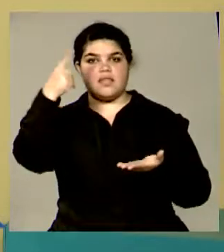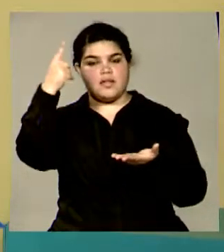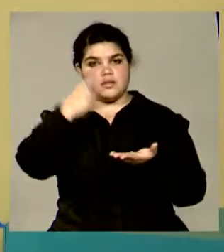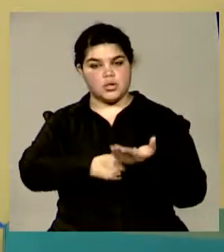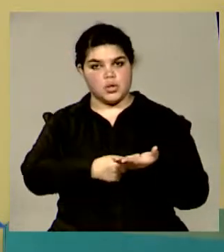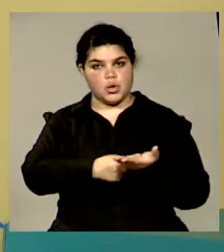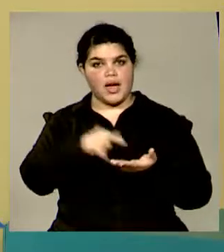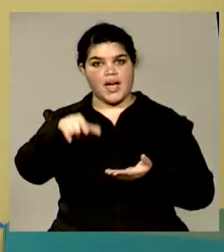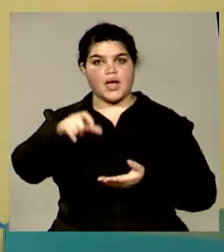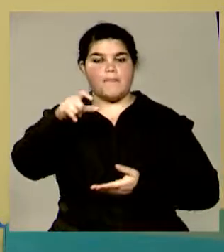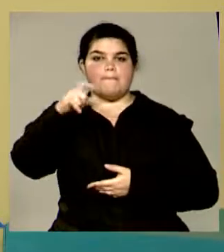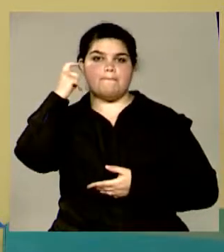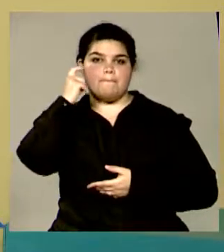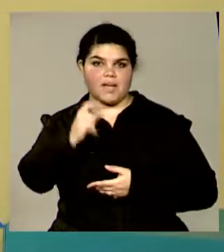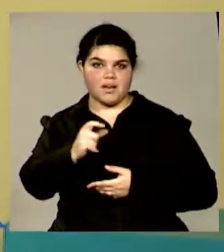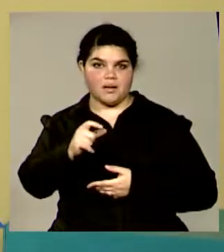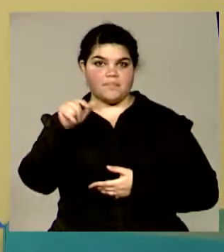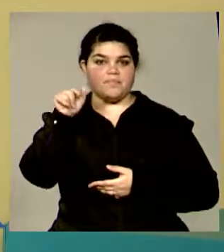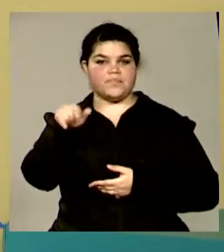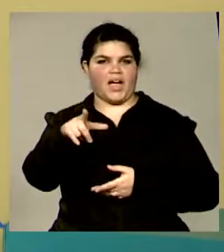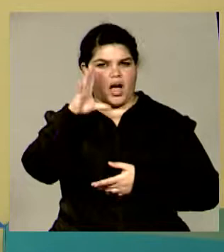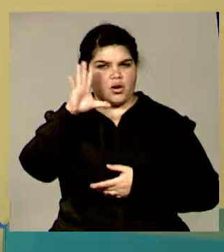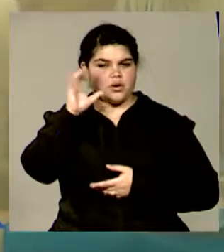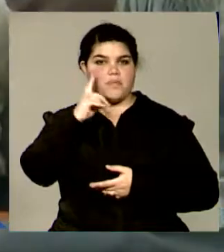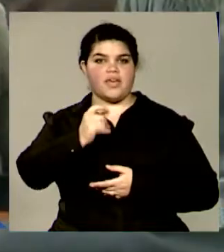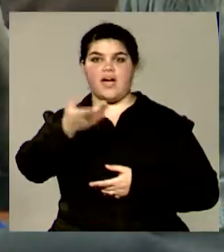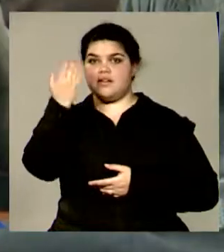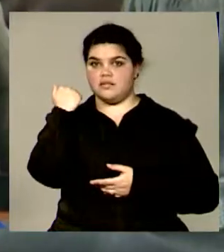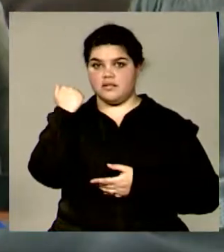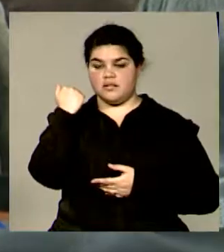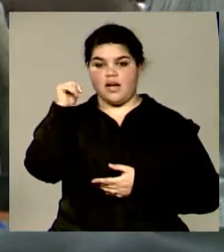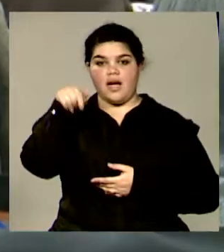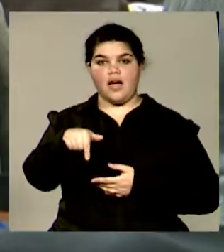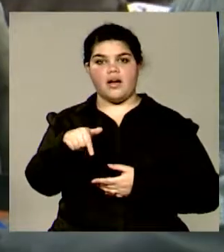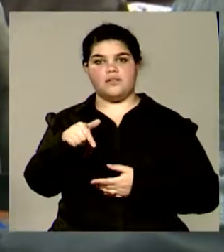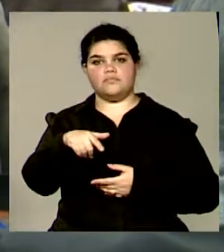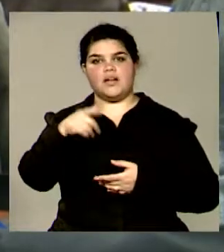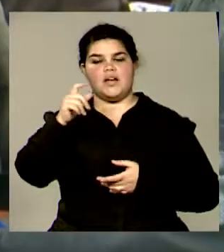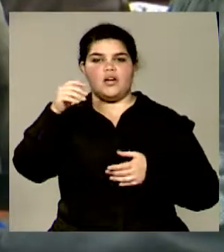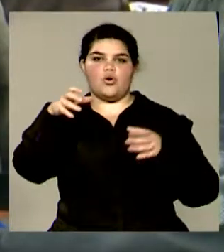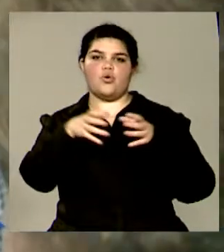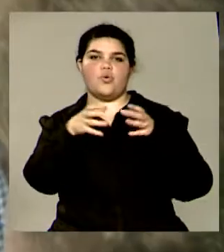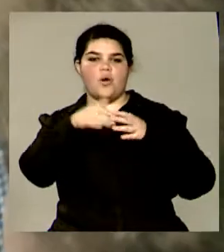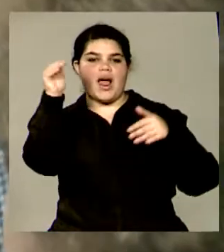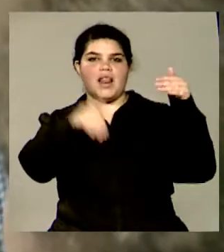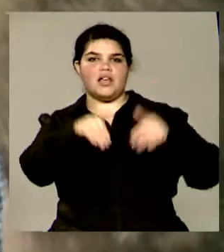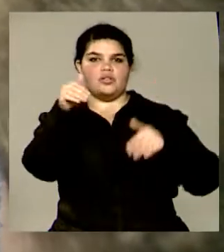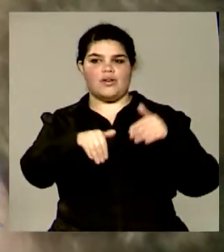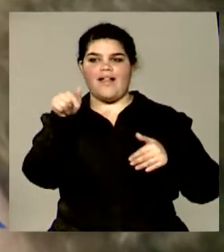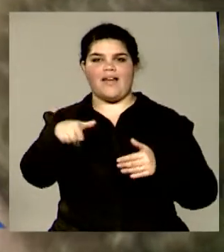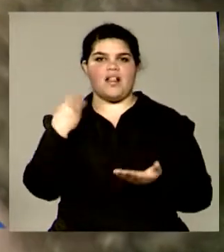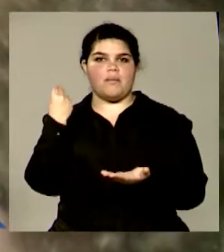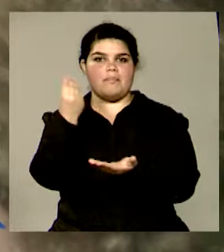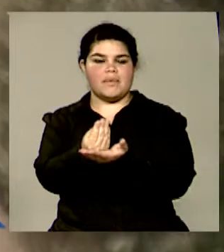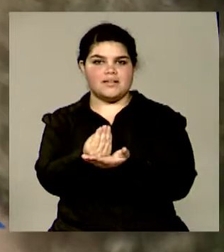a Menem a la Corte Suprema, porque recordemos que ayer se había pronunciado la Cámara Electoral en contra de que se